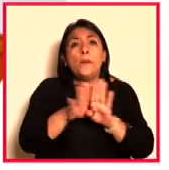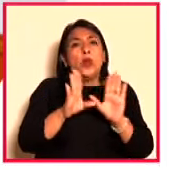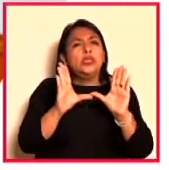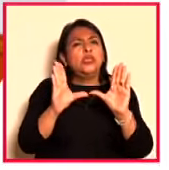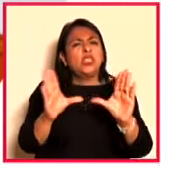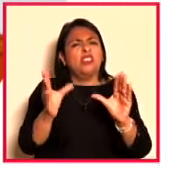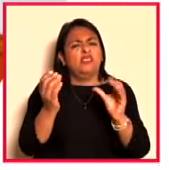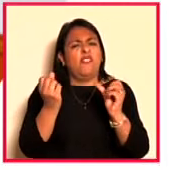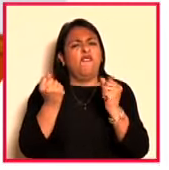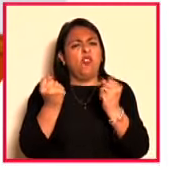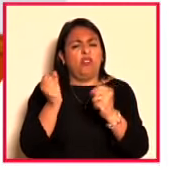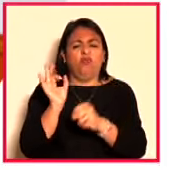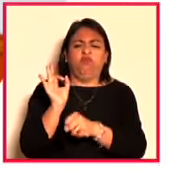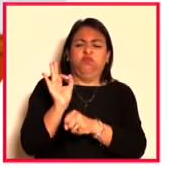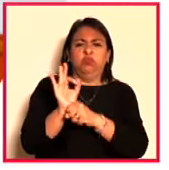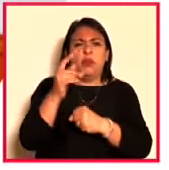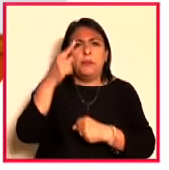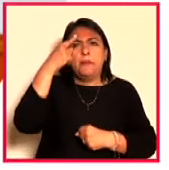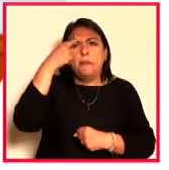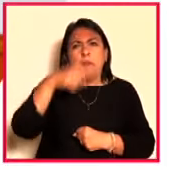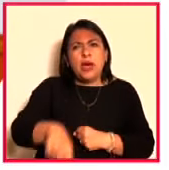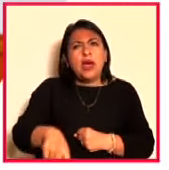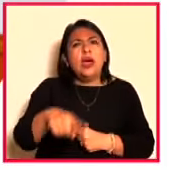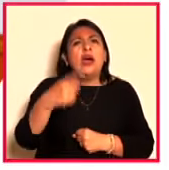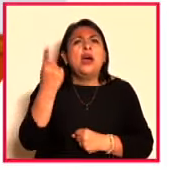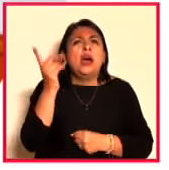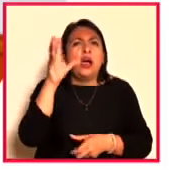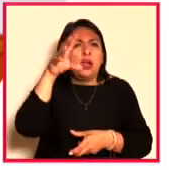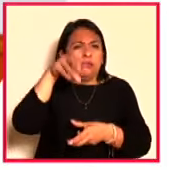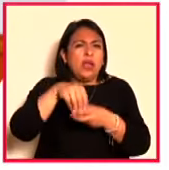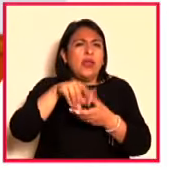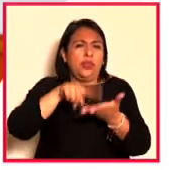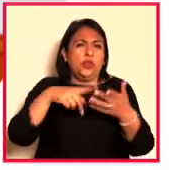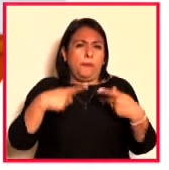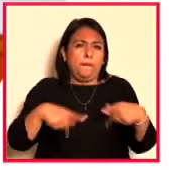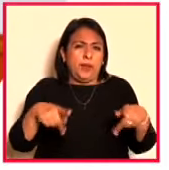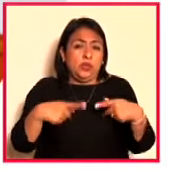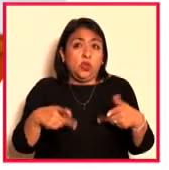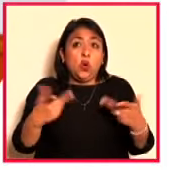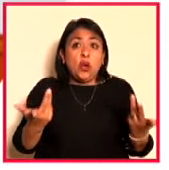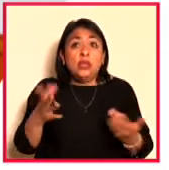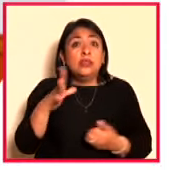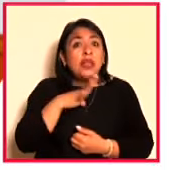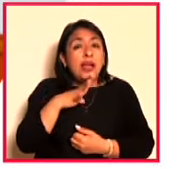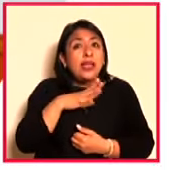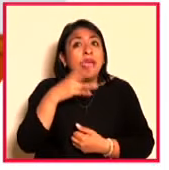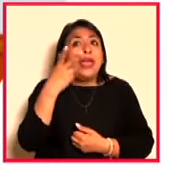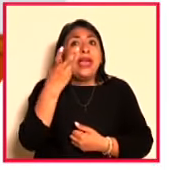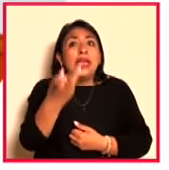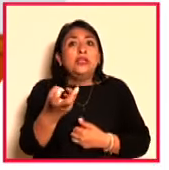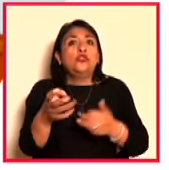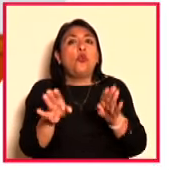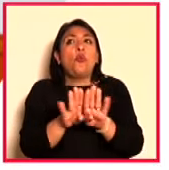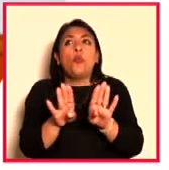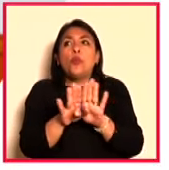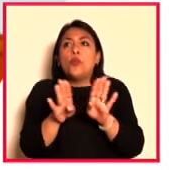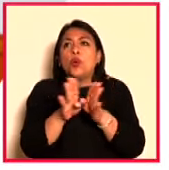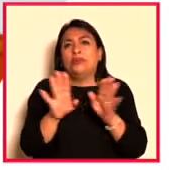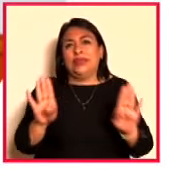sólida para la construcción incluso de ciudadanía, porque nos da estas formas de